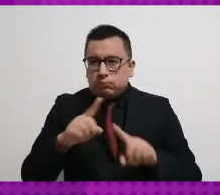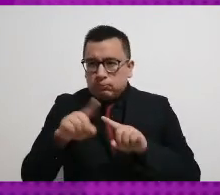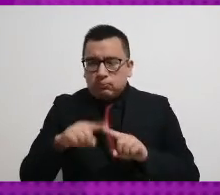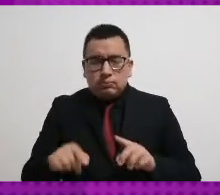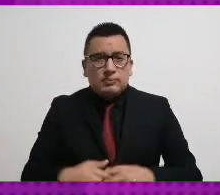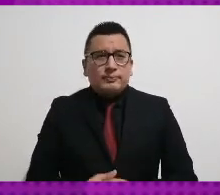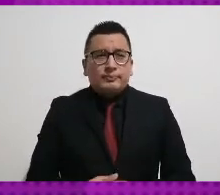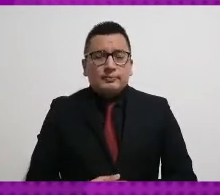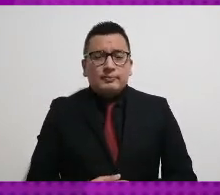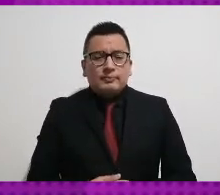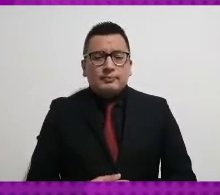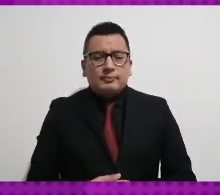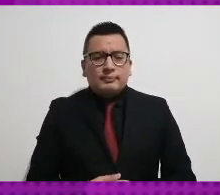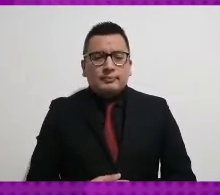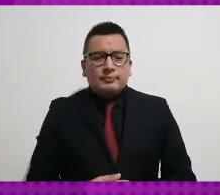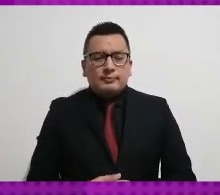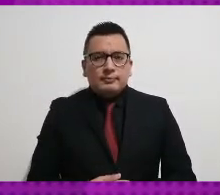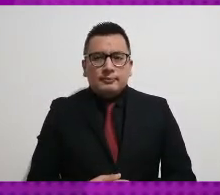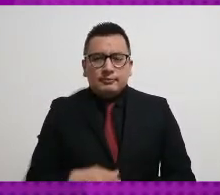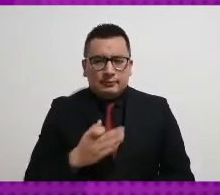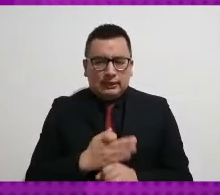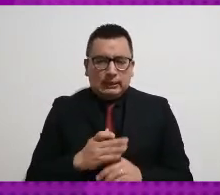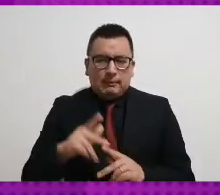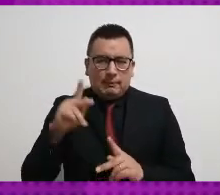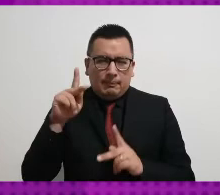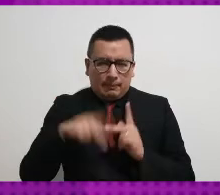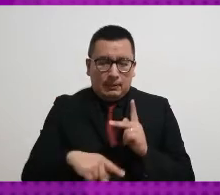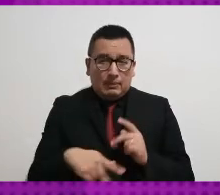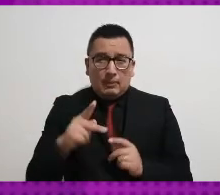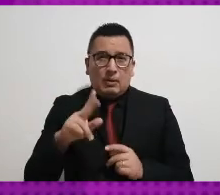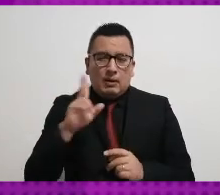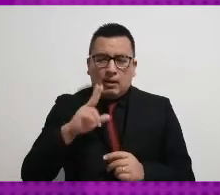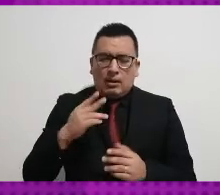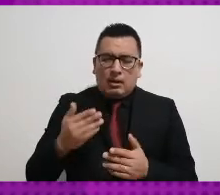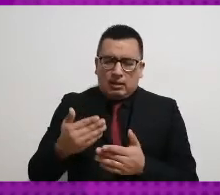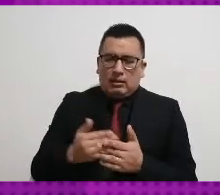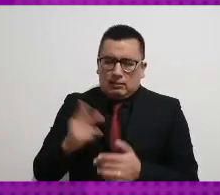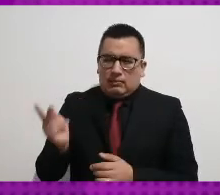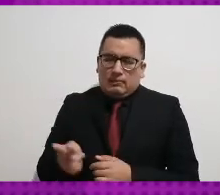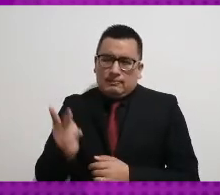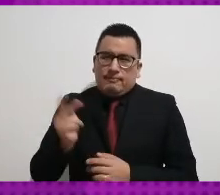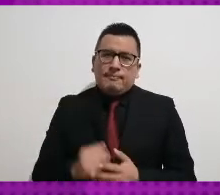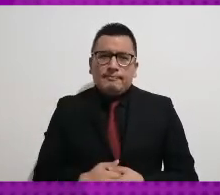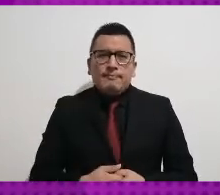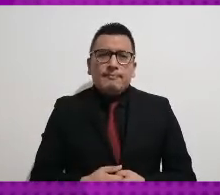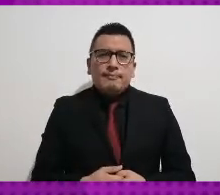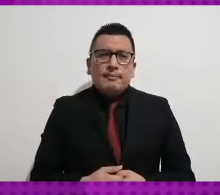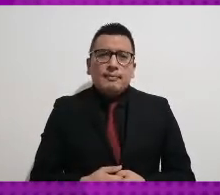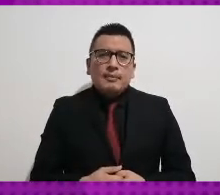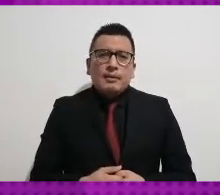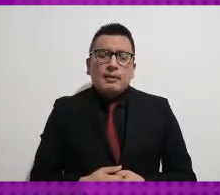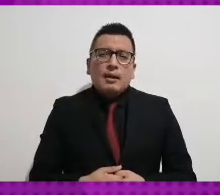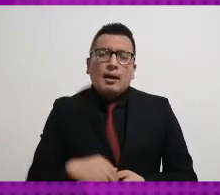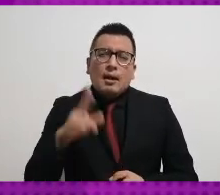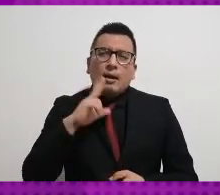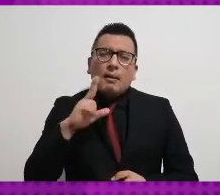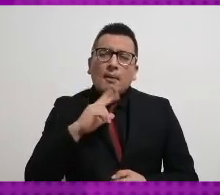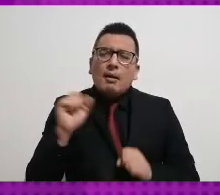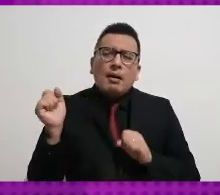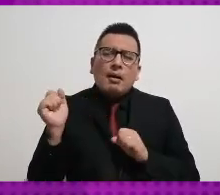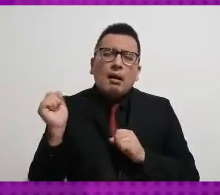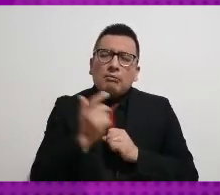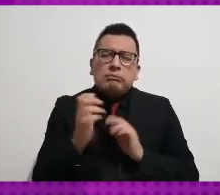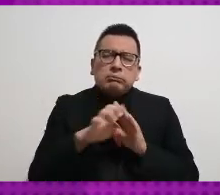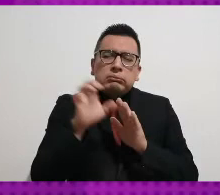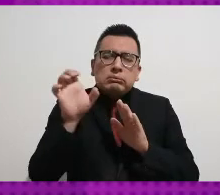muchas cuestiones. Ahorita vamos a hacer una pausa, pero antes quisiera yo aprovechar el tiempo, los minutitos que nos quedan, para preguntarle si nos pudiera